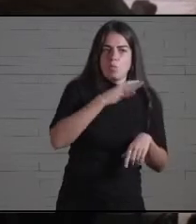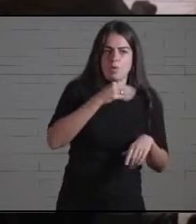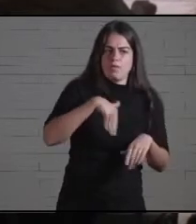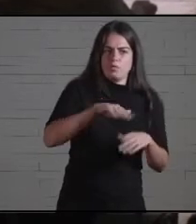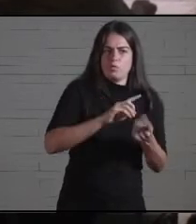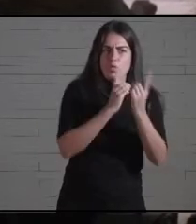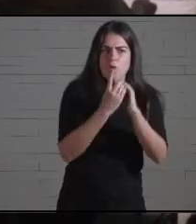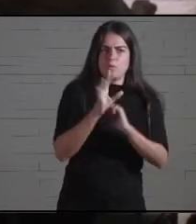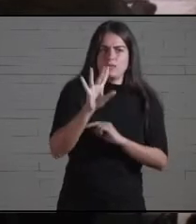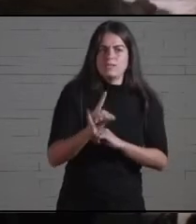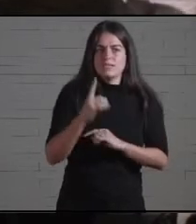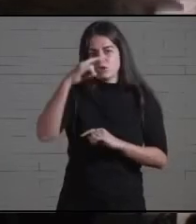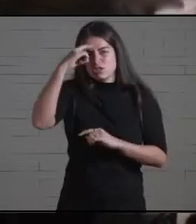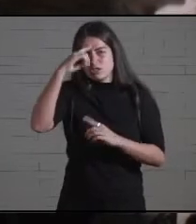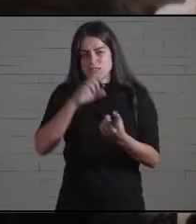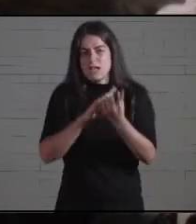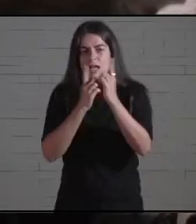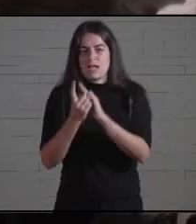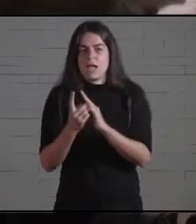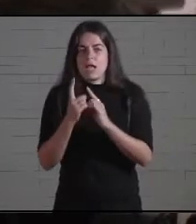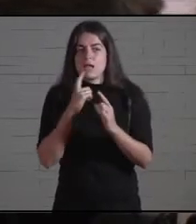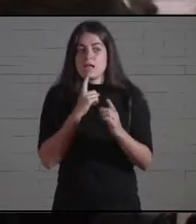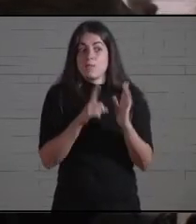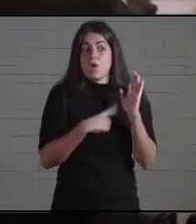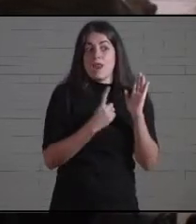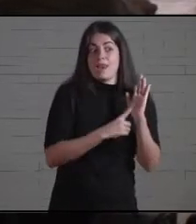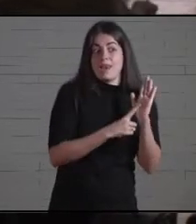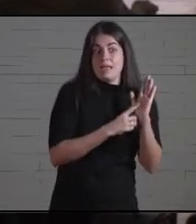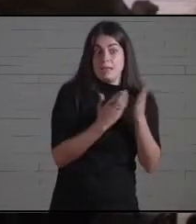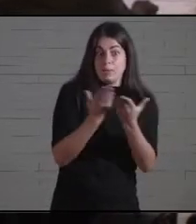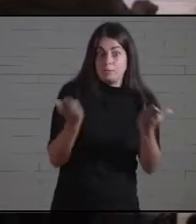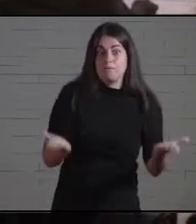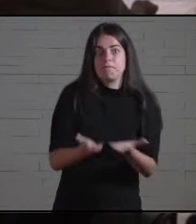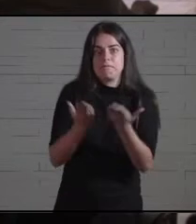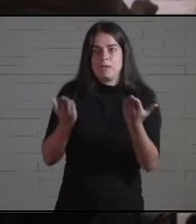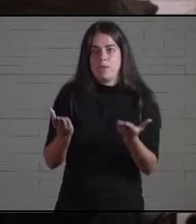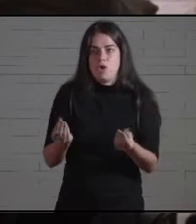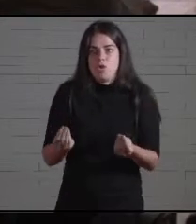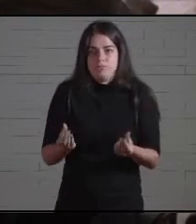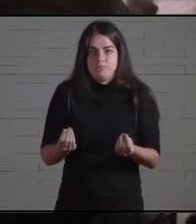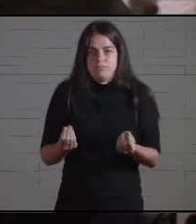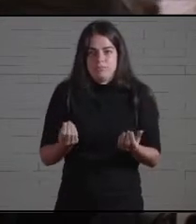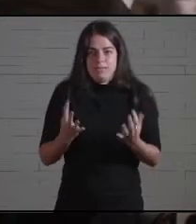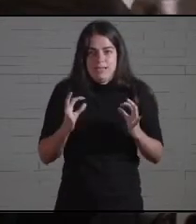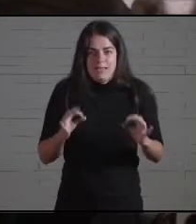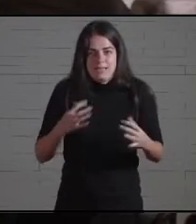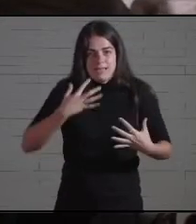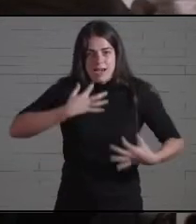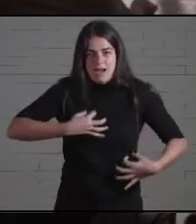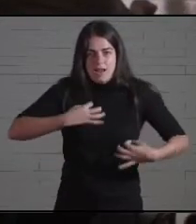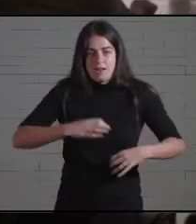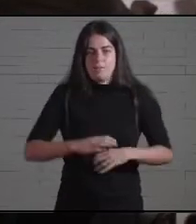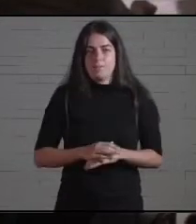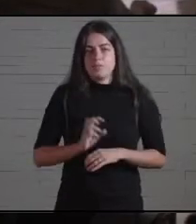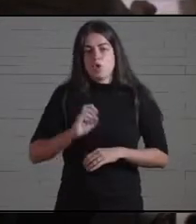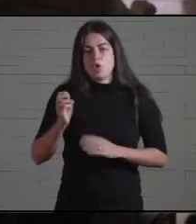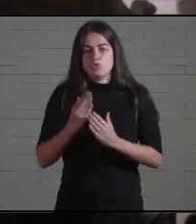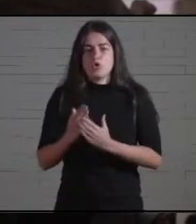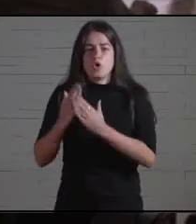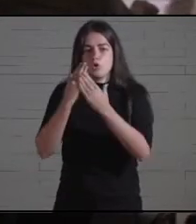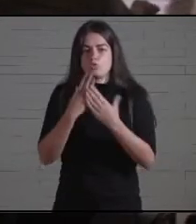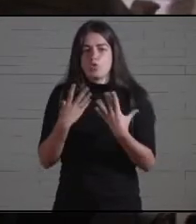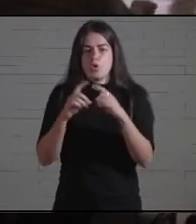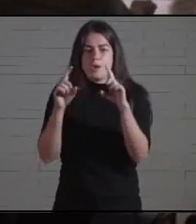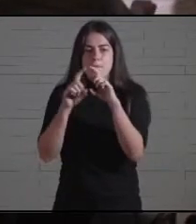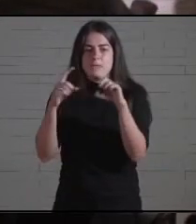cambio cultural propiciado por las leyes, pero es que hay que aterrizar, ¿no? Otro estudio que hicimos con pymes,